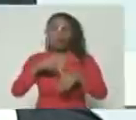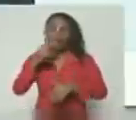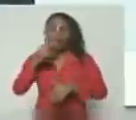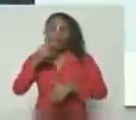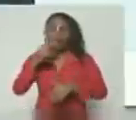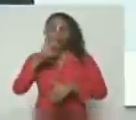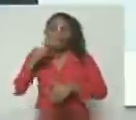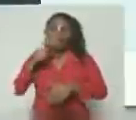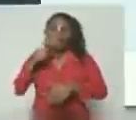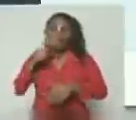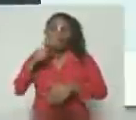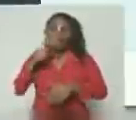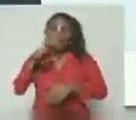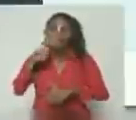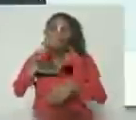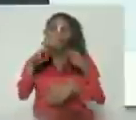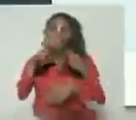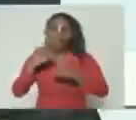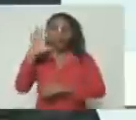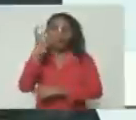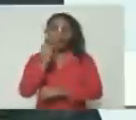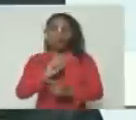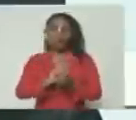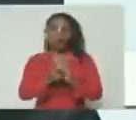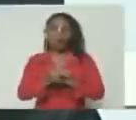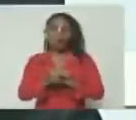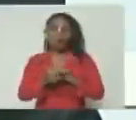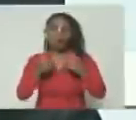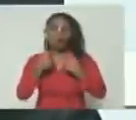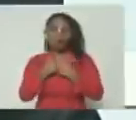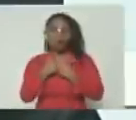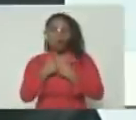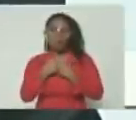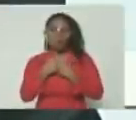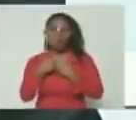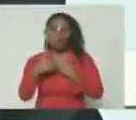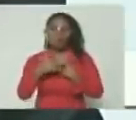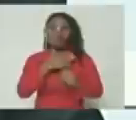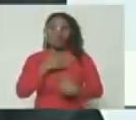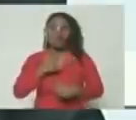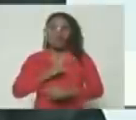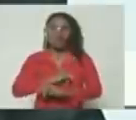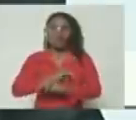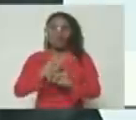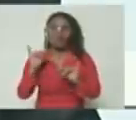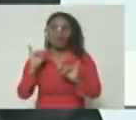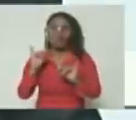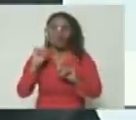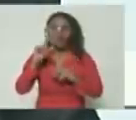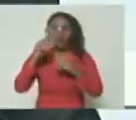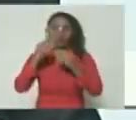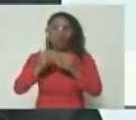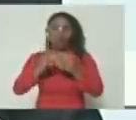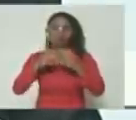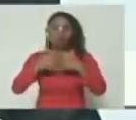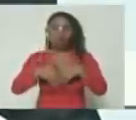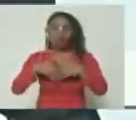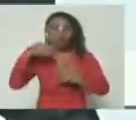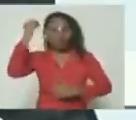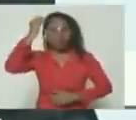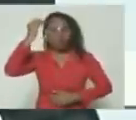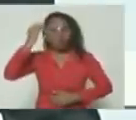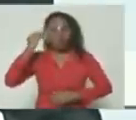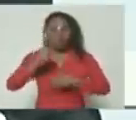comprometida con queremos los cambios. Yo quiero finalizar con una reflexión que hacía